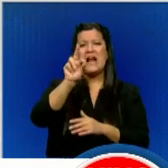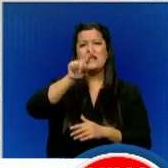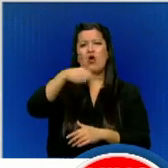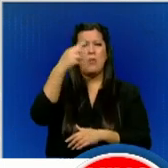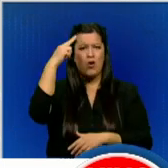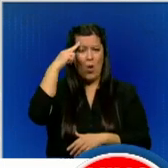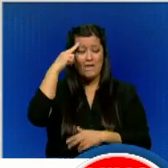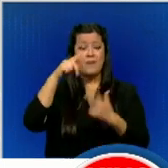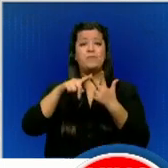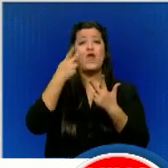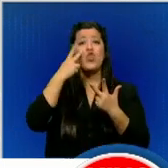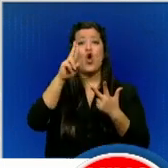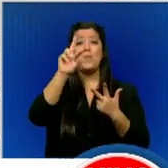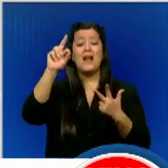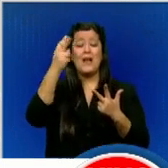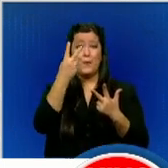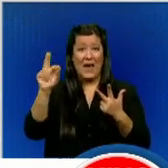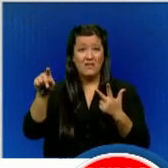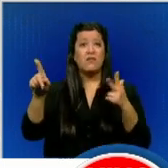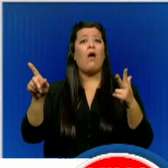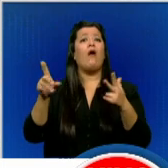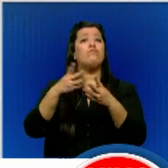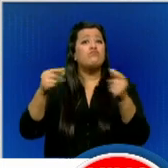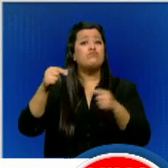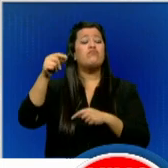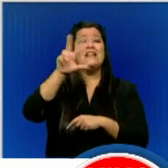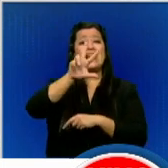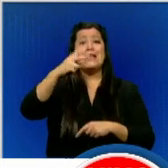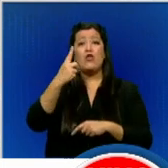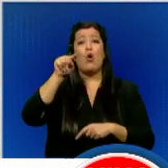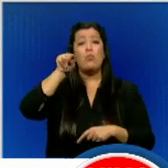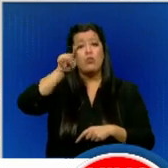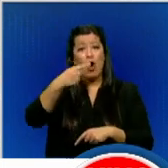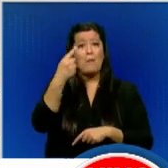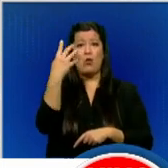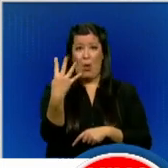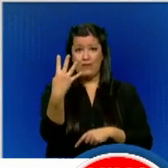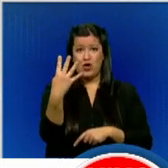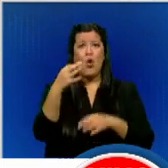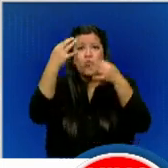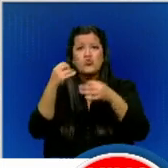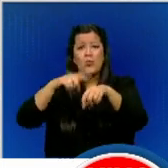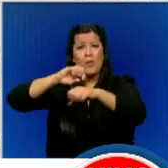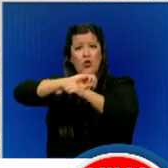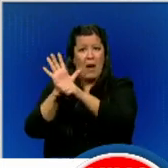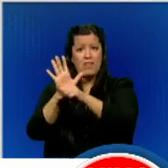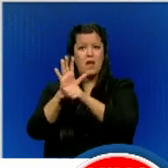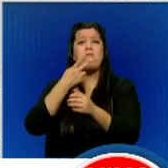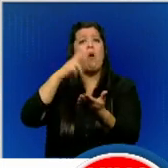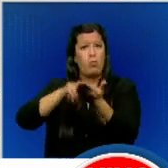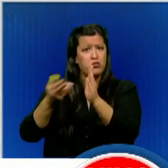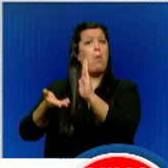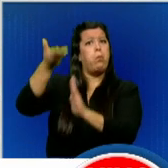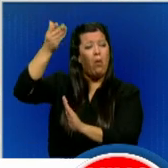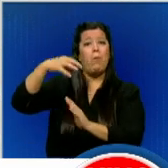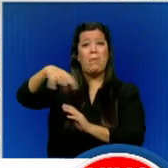en el 2020 cerró en 32.4 en medio de la pandemia aumentamos los impuestos al